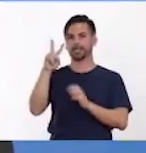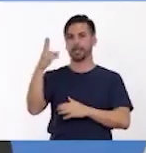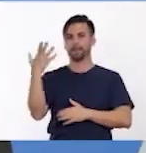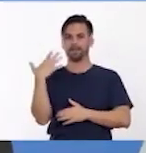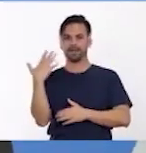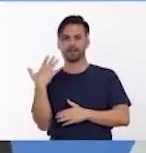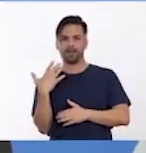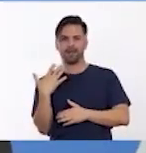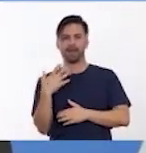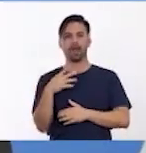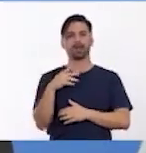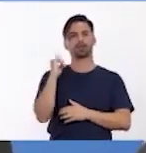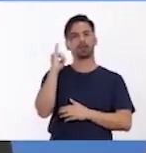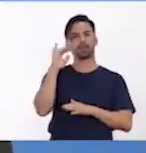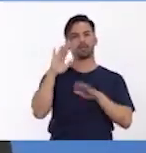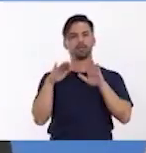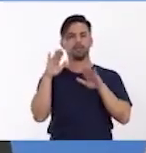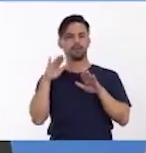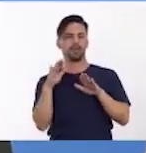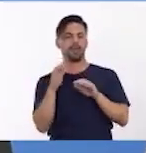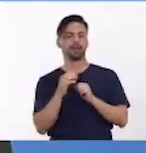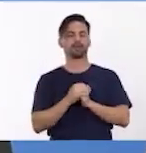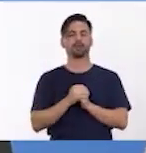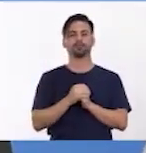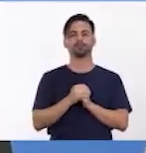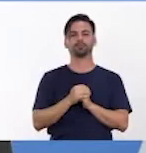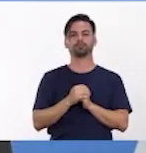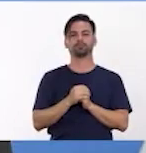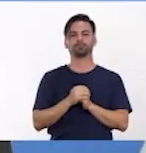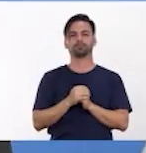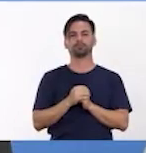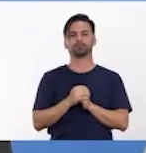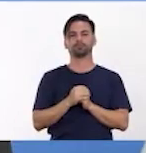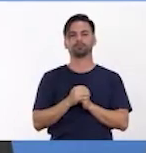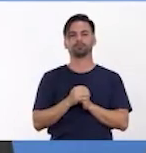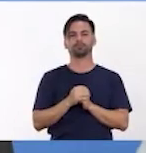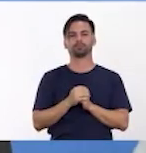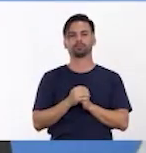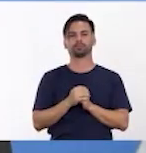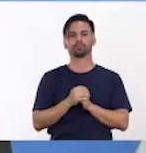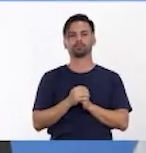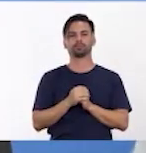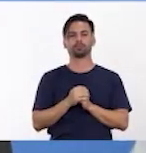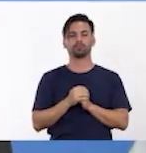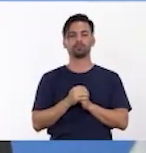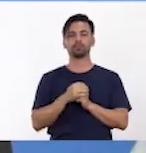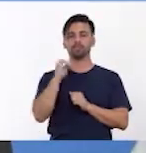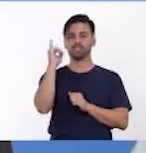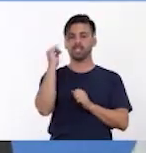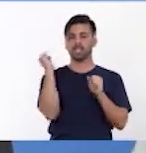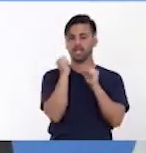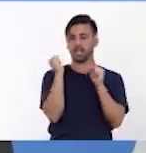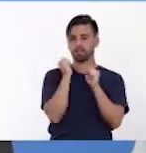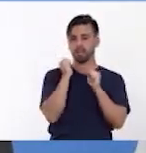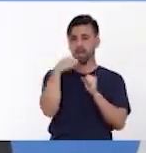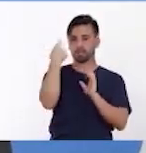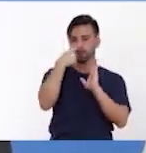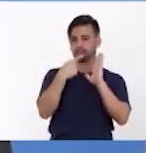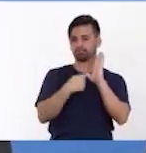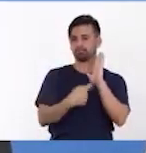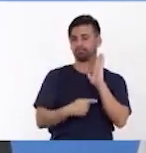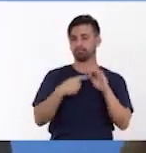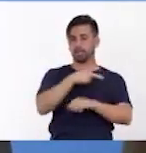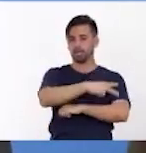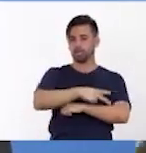invierno con sus características de nuestro invierno, que no es igual que en otras fajas